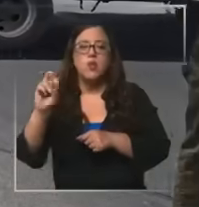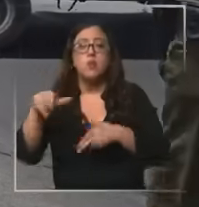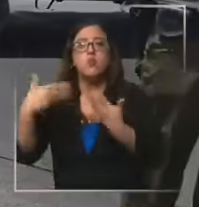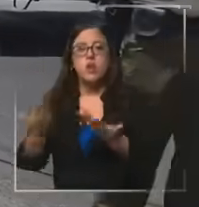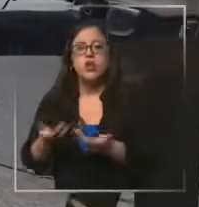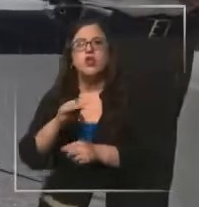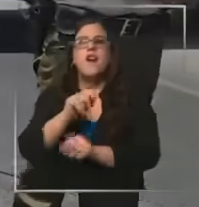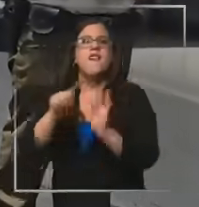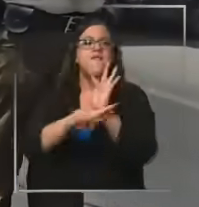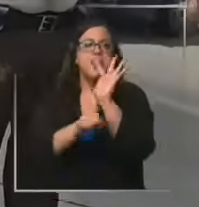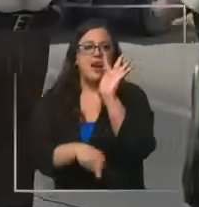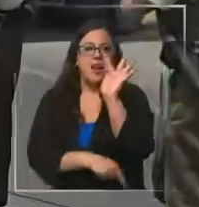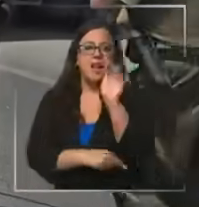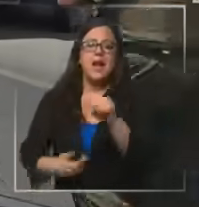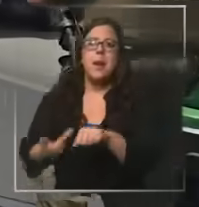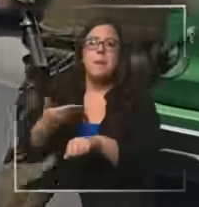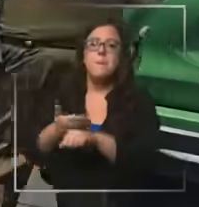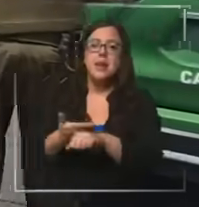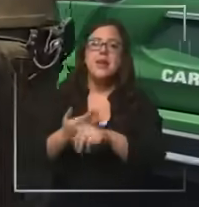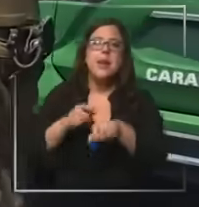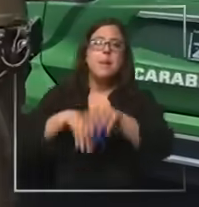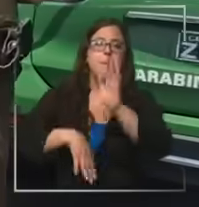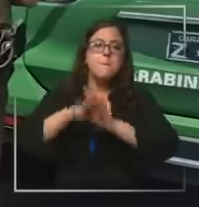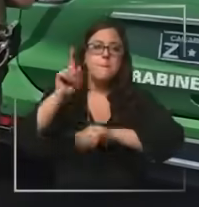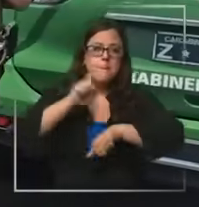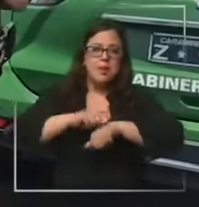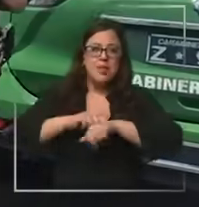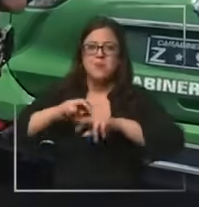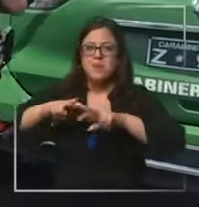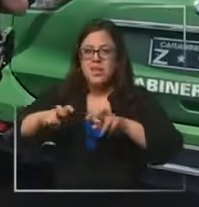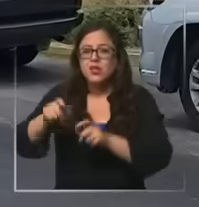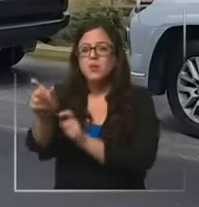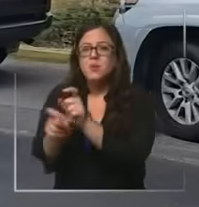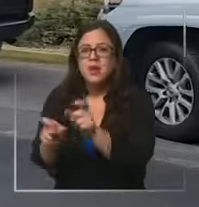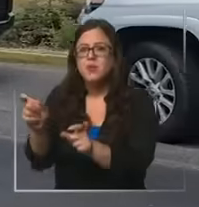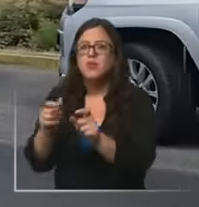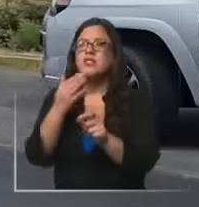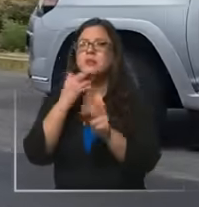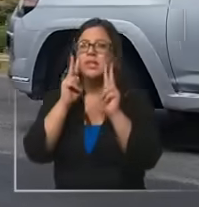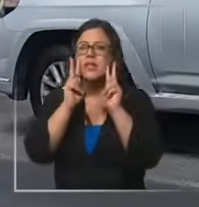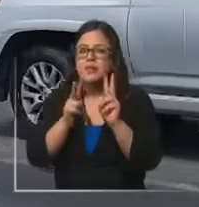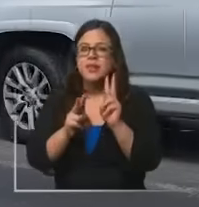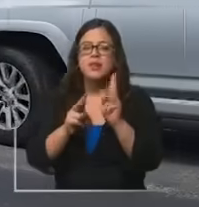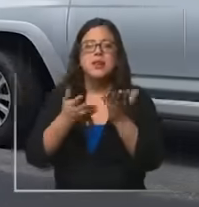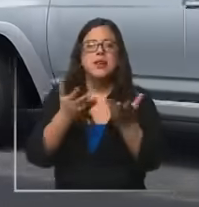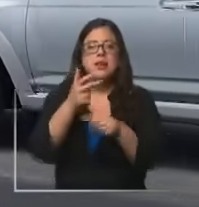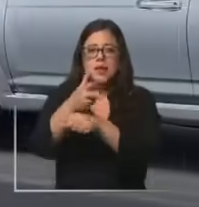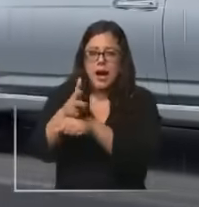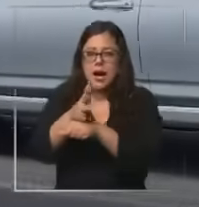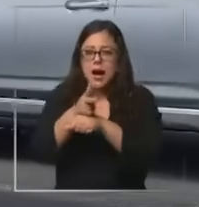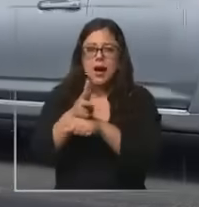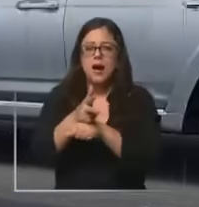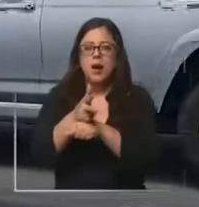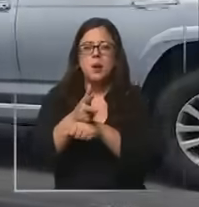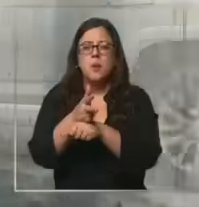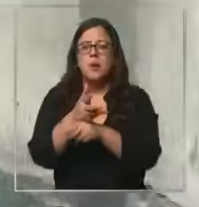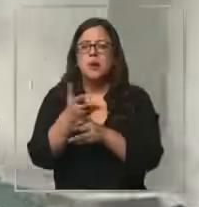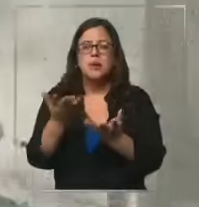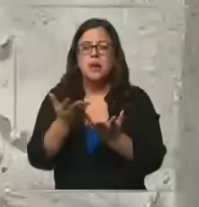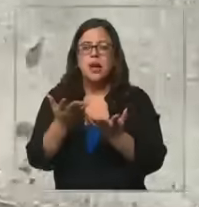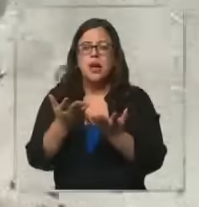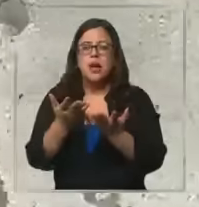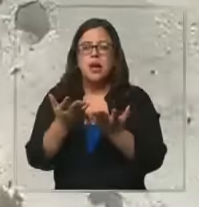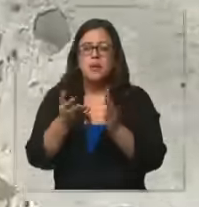solicitó ampliar la detención de estos individuos para poder revisar los videos de las cámaras de seguridad para